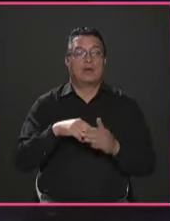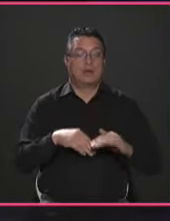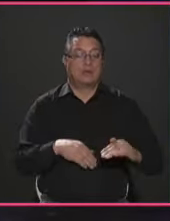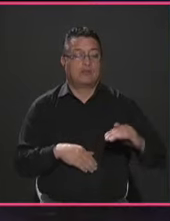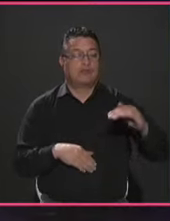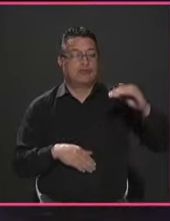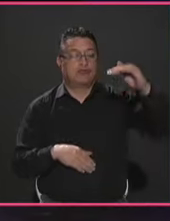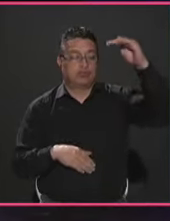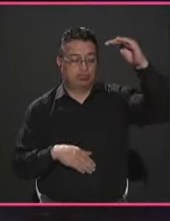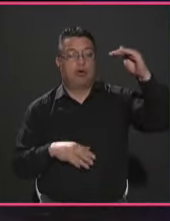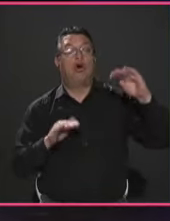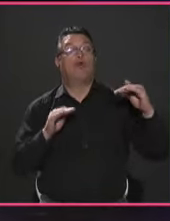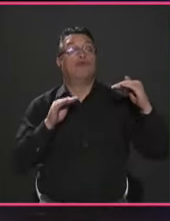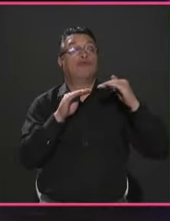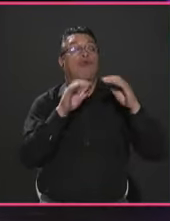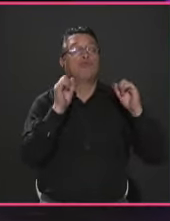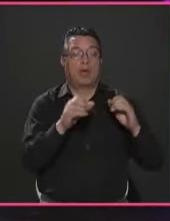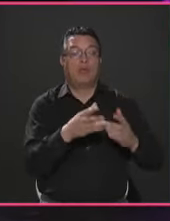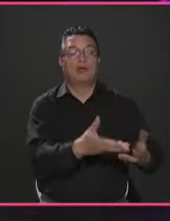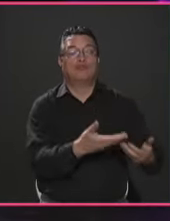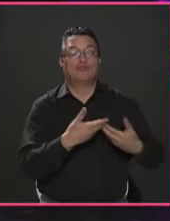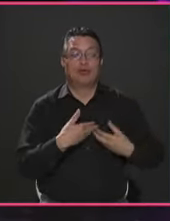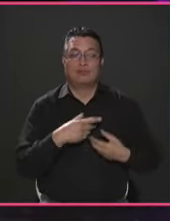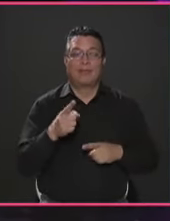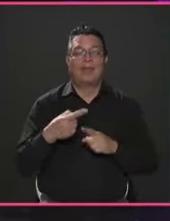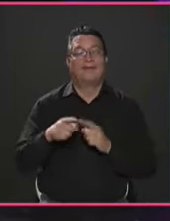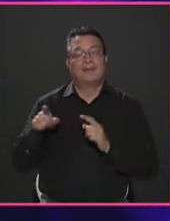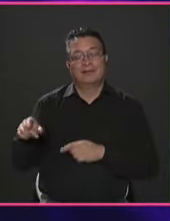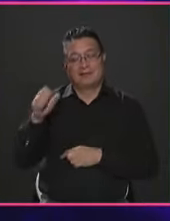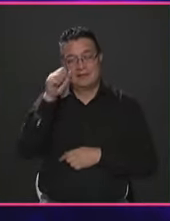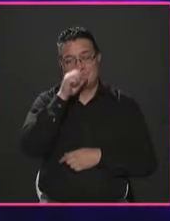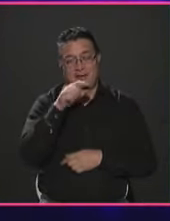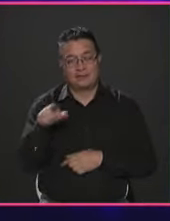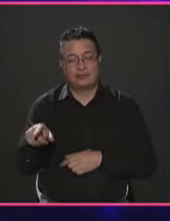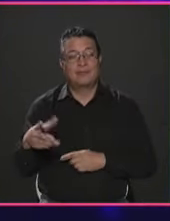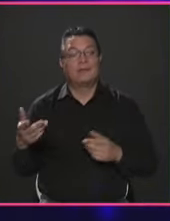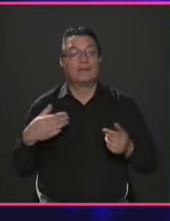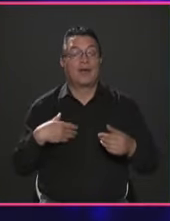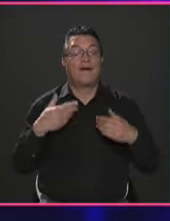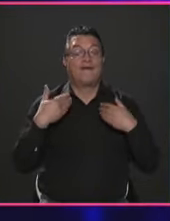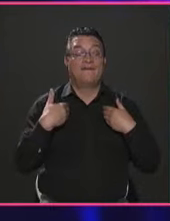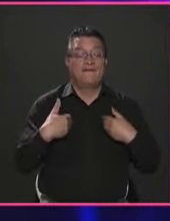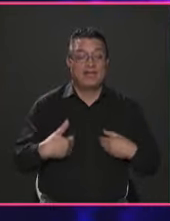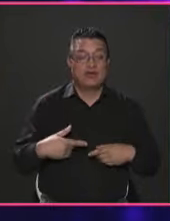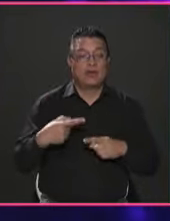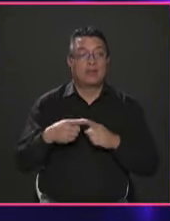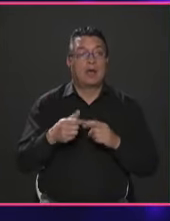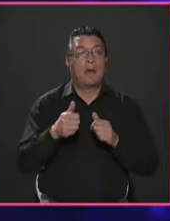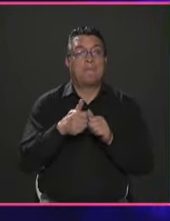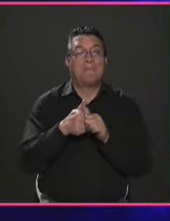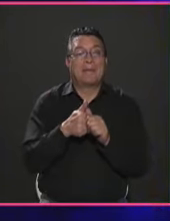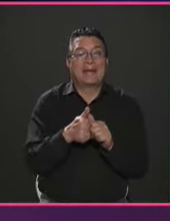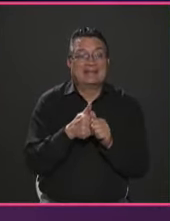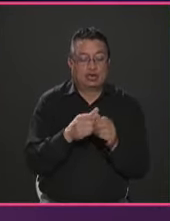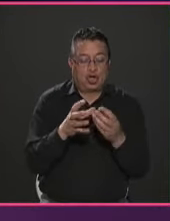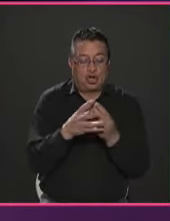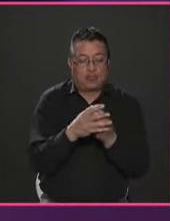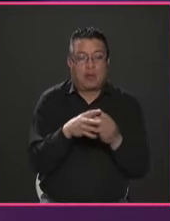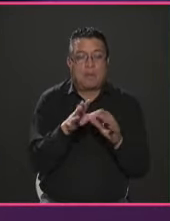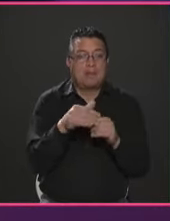nuestro tamaño y luego bueno la fisiología también la presión es la misma que la del